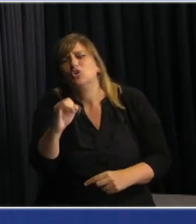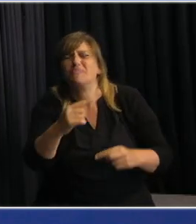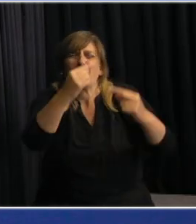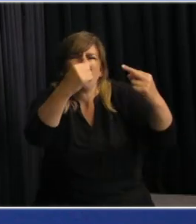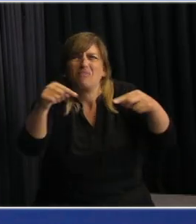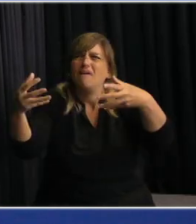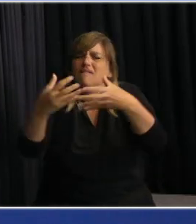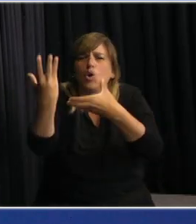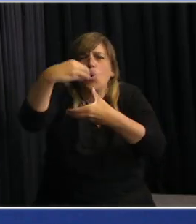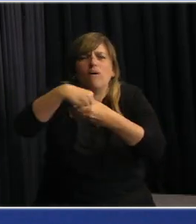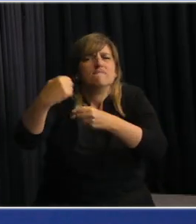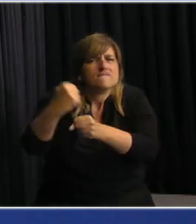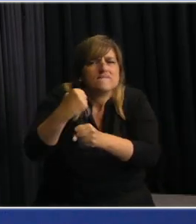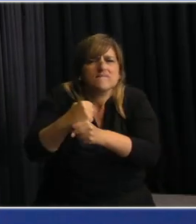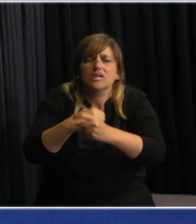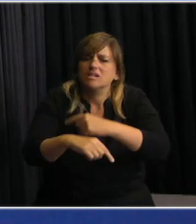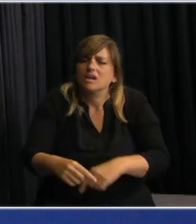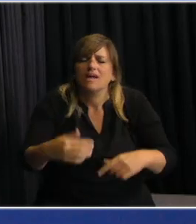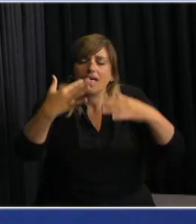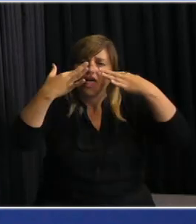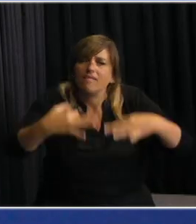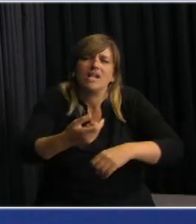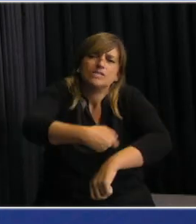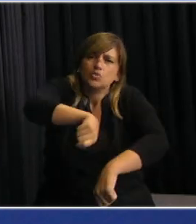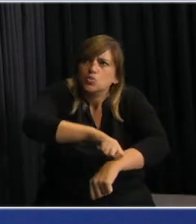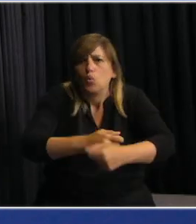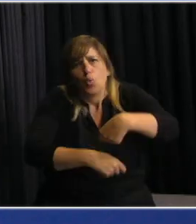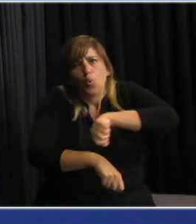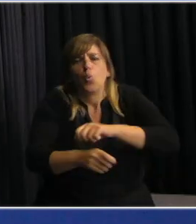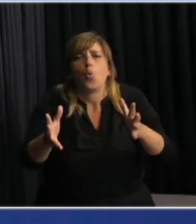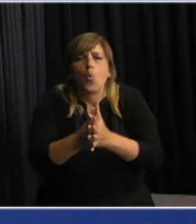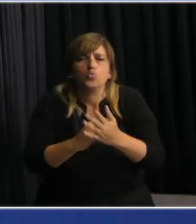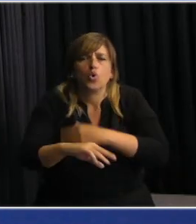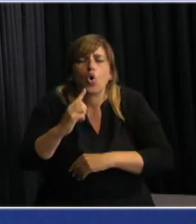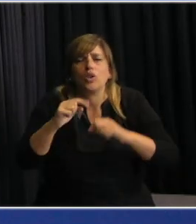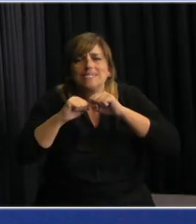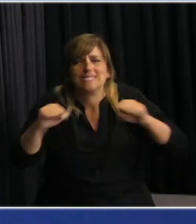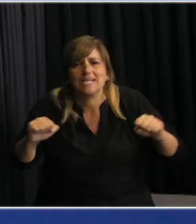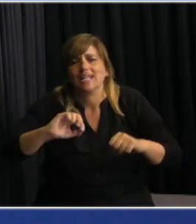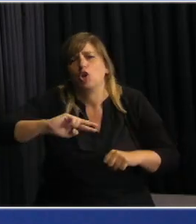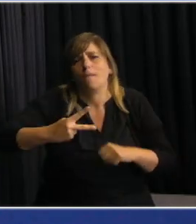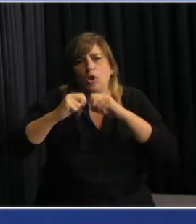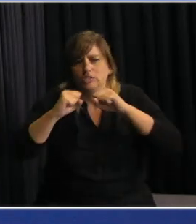otros, que la verdad que han trabajado codo a codo con Álvaro y con Rodrigo.